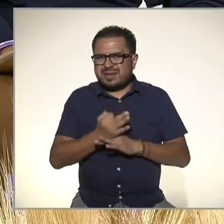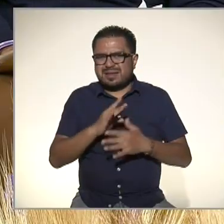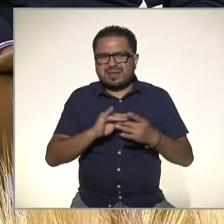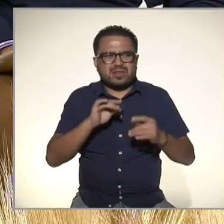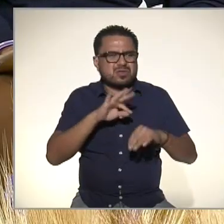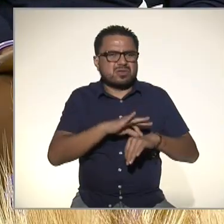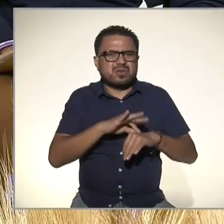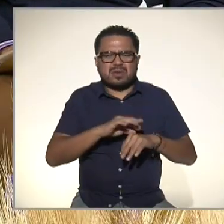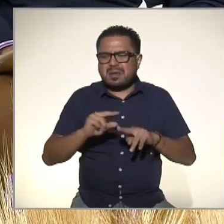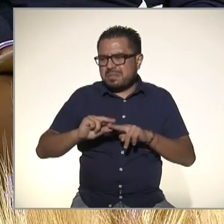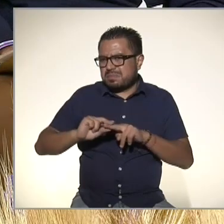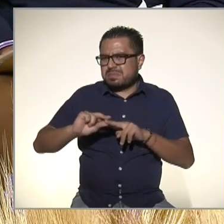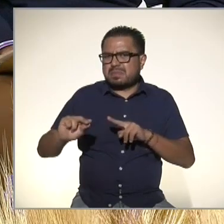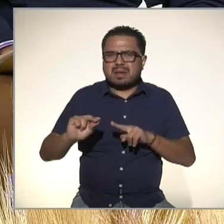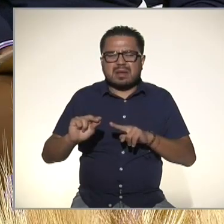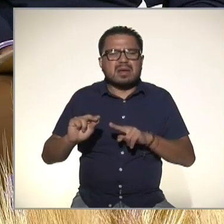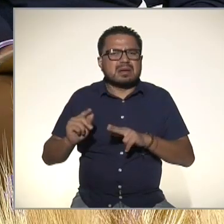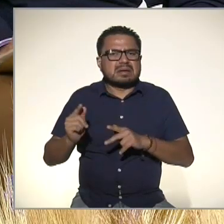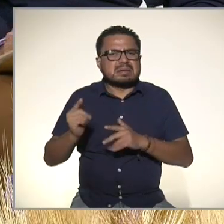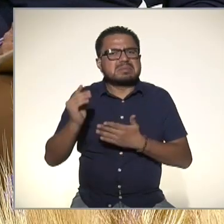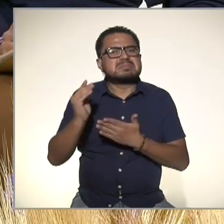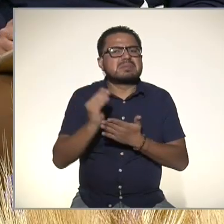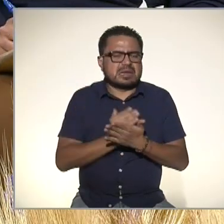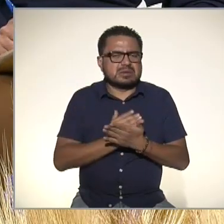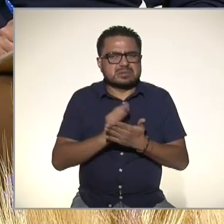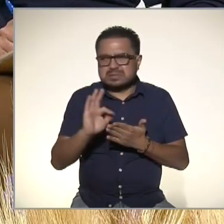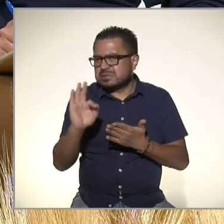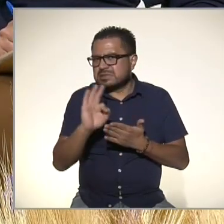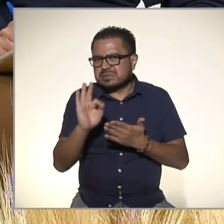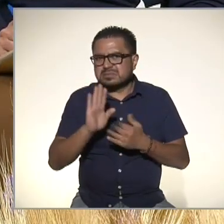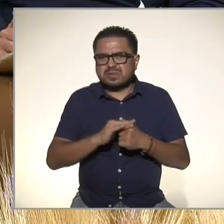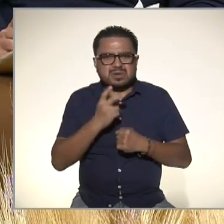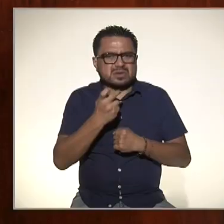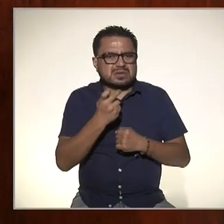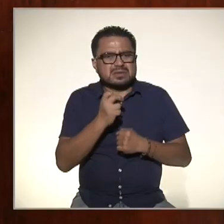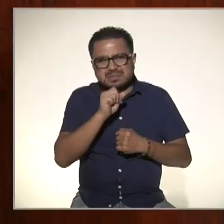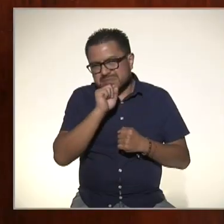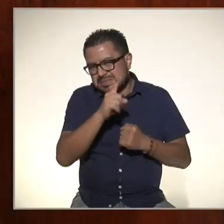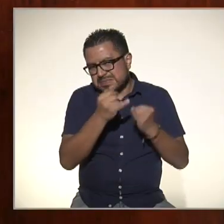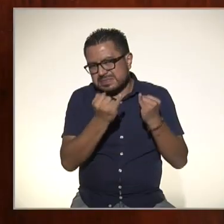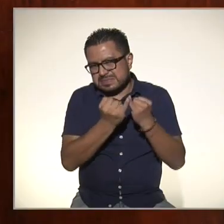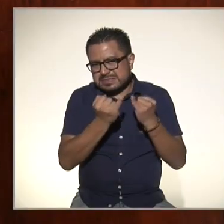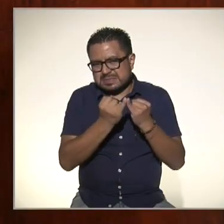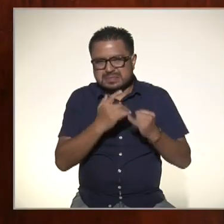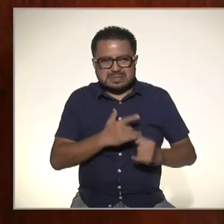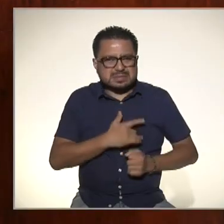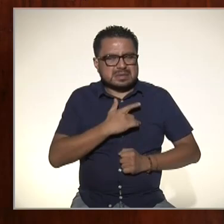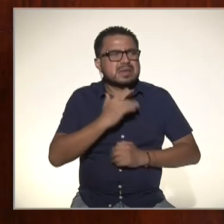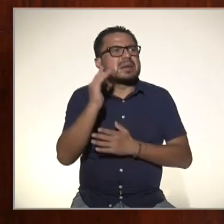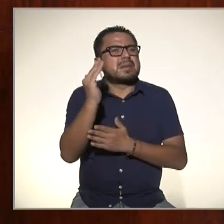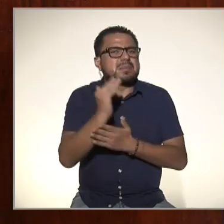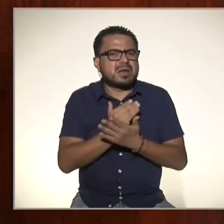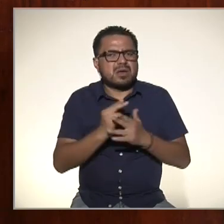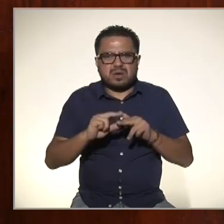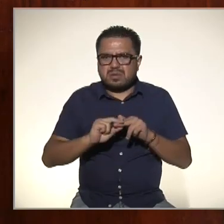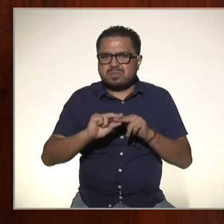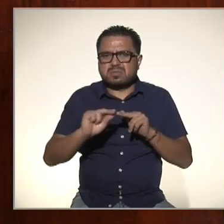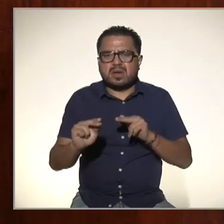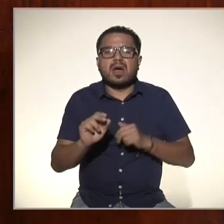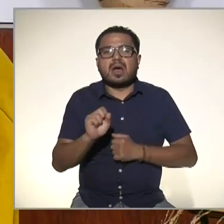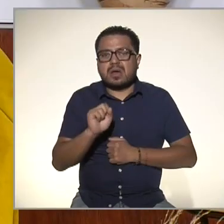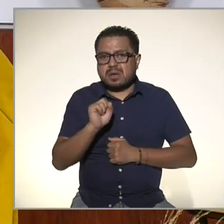la eyaculación retrógrada. Entonces, pues posiblemente también por eso es que esté presentando menor cantidad de semen.